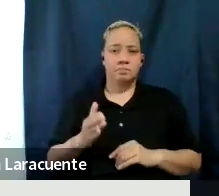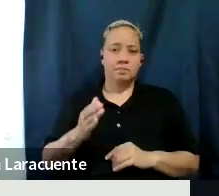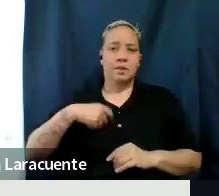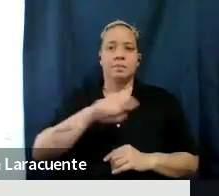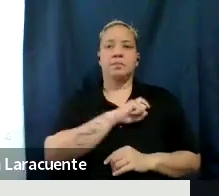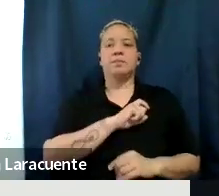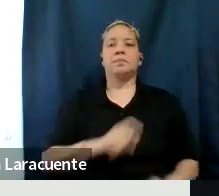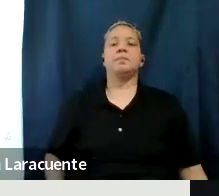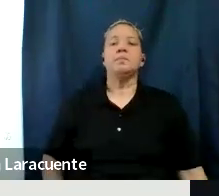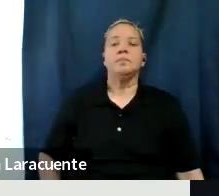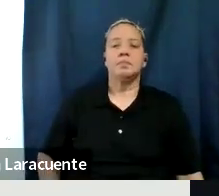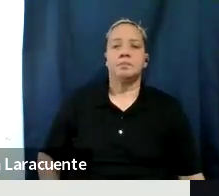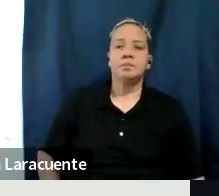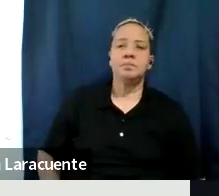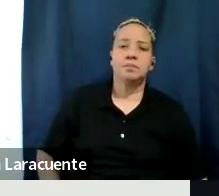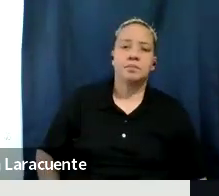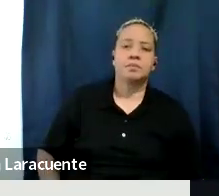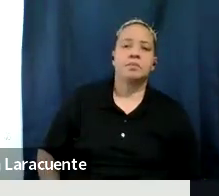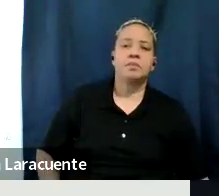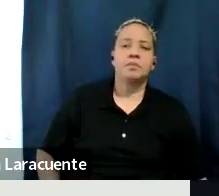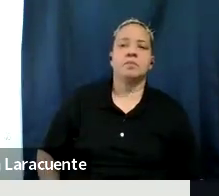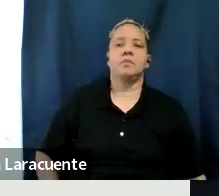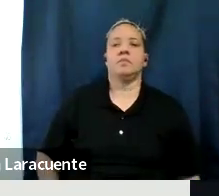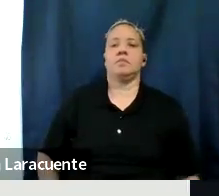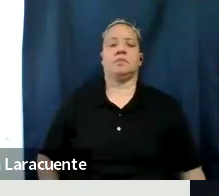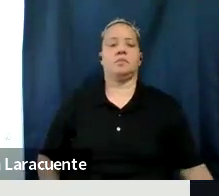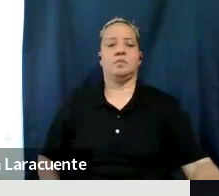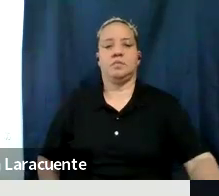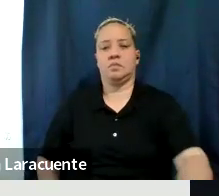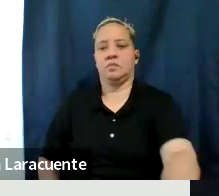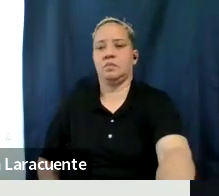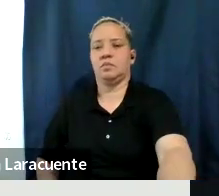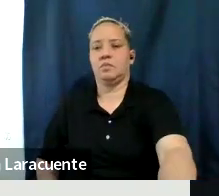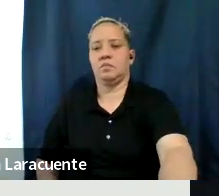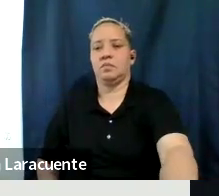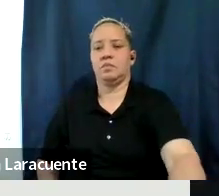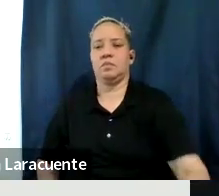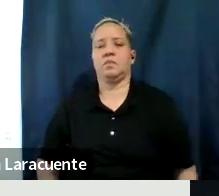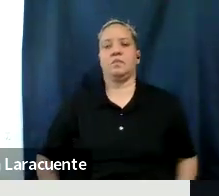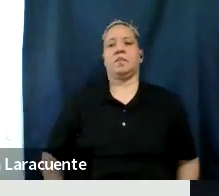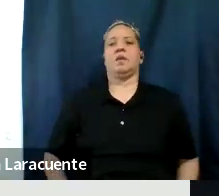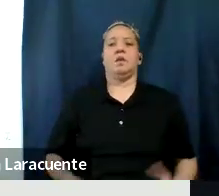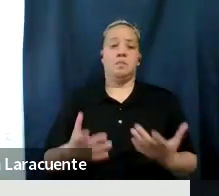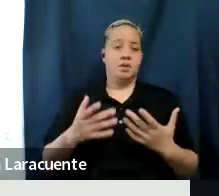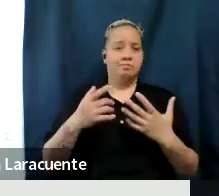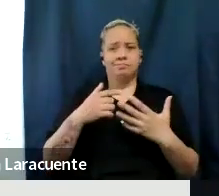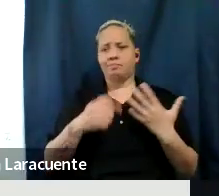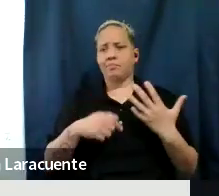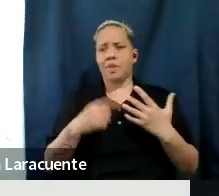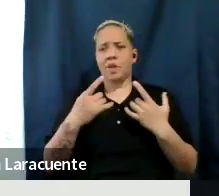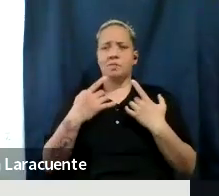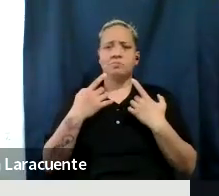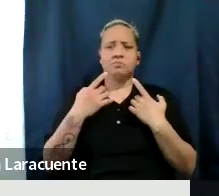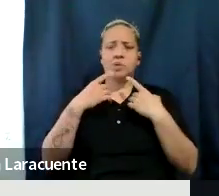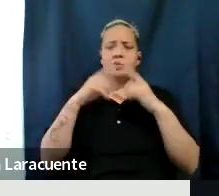España, porque, entre otras cosas, triunfó el bando nacional y hubo una dictadura de